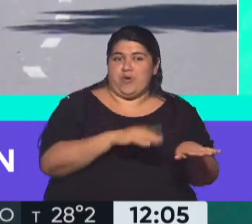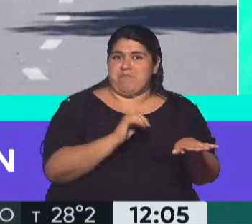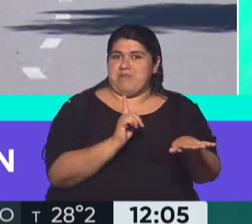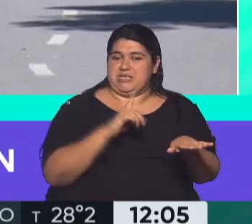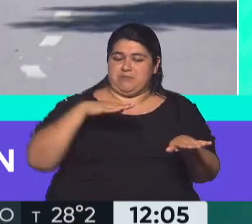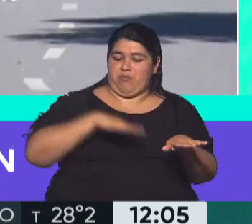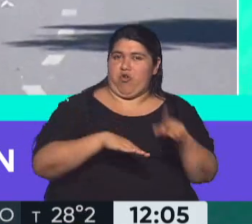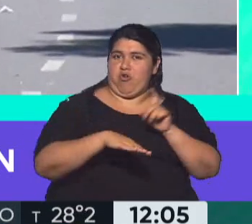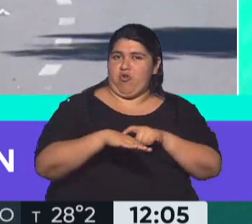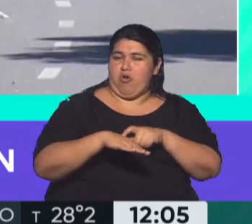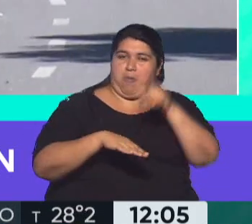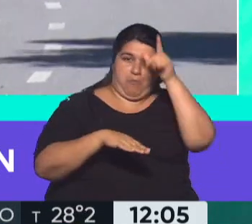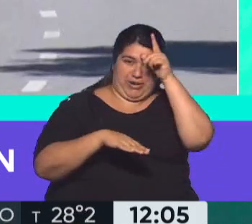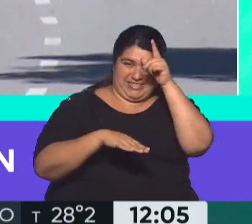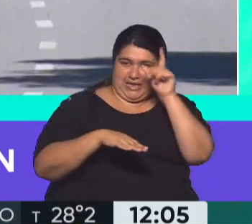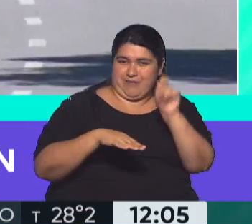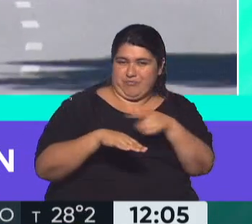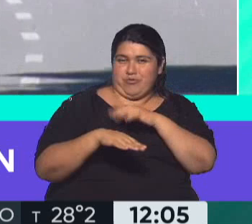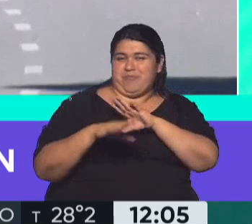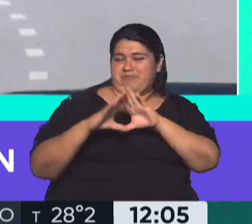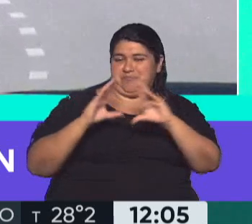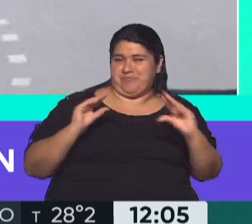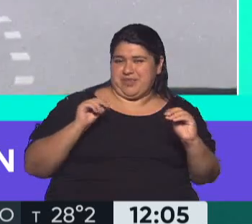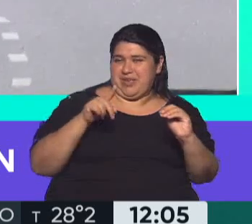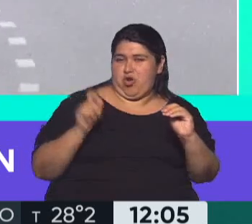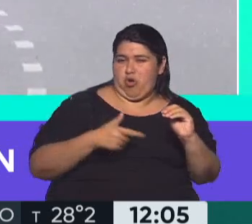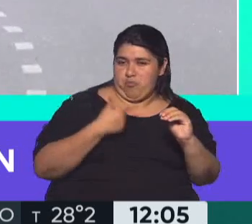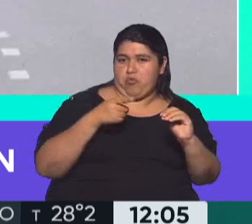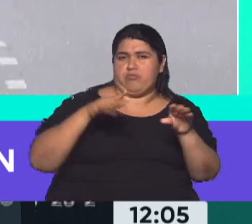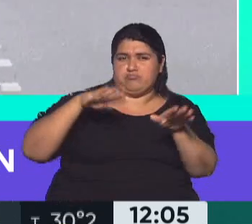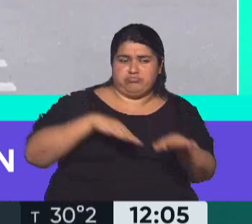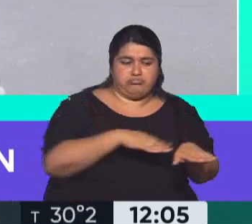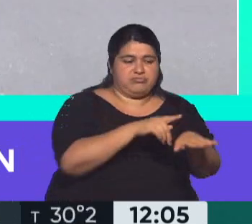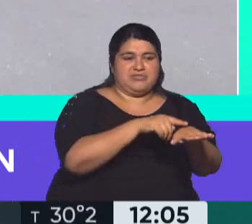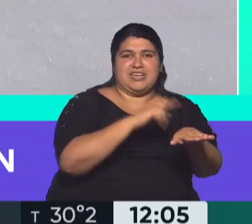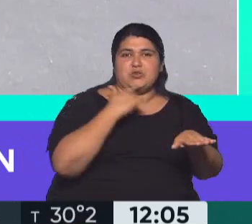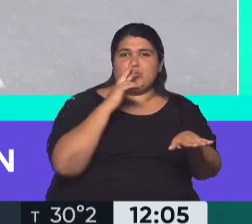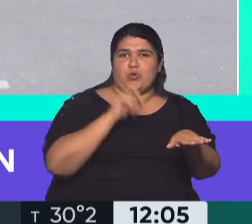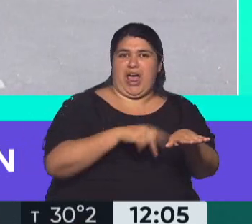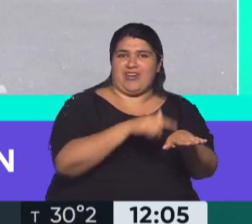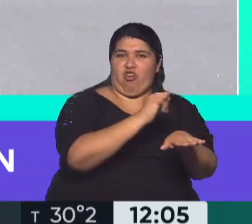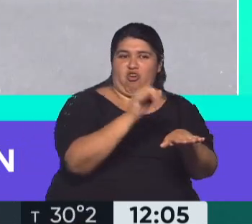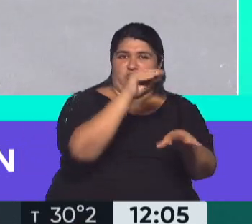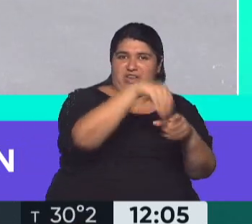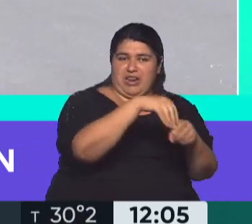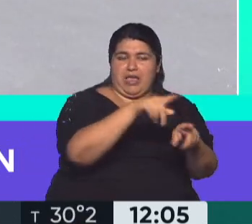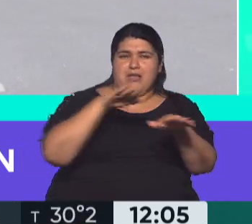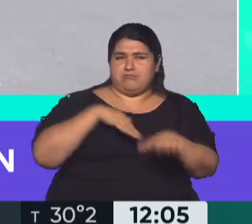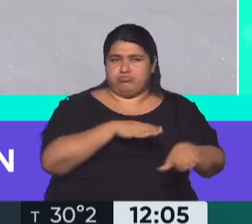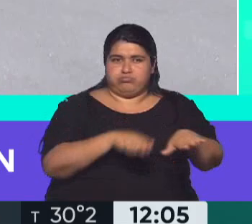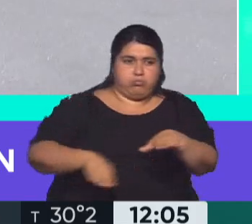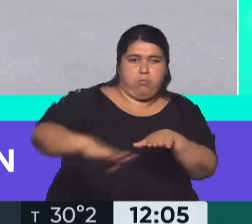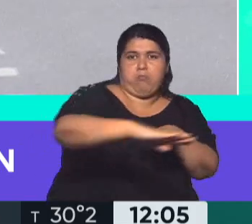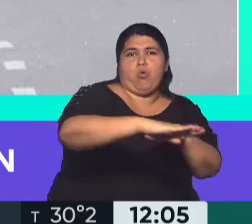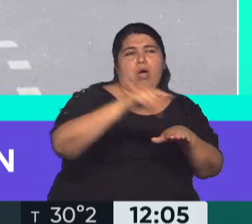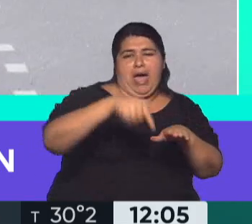de la policía de civil, el Nissan, perseguía a la Surán donde estaban los chicos y cómo los cruzaba para luego comenzar